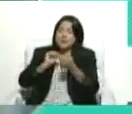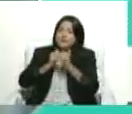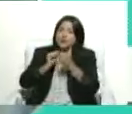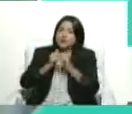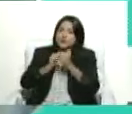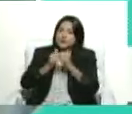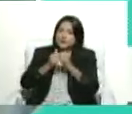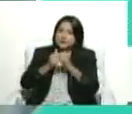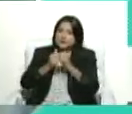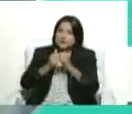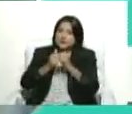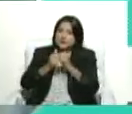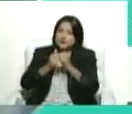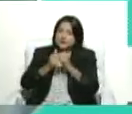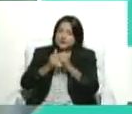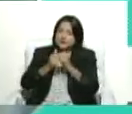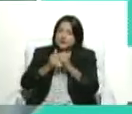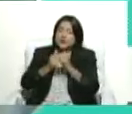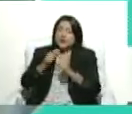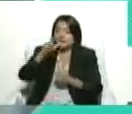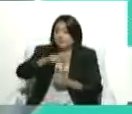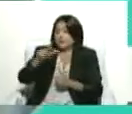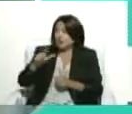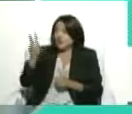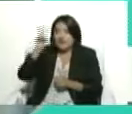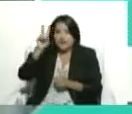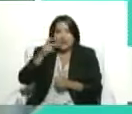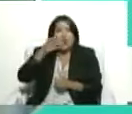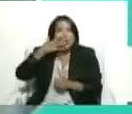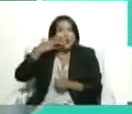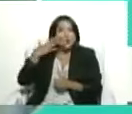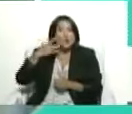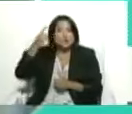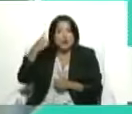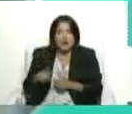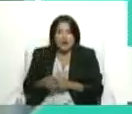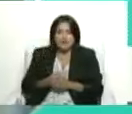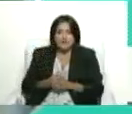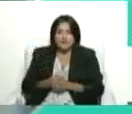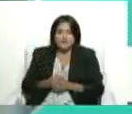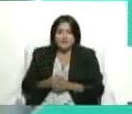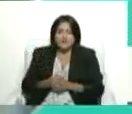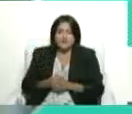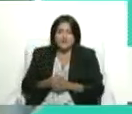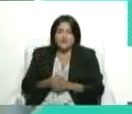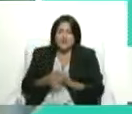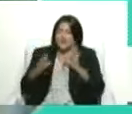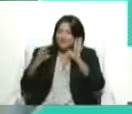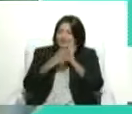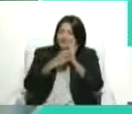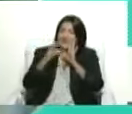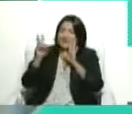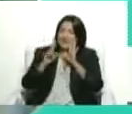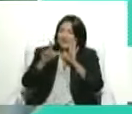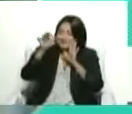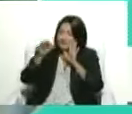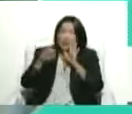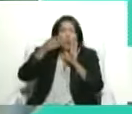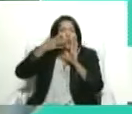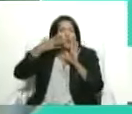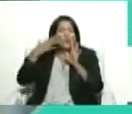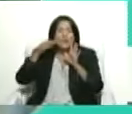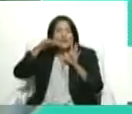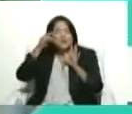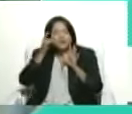deportistas. No hay venezolano que no se sienta orgulloso de su mapa completico, de su mapa entero, de su tricolor nacional. Cuando